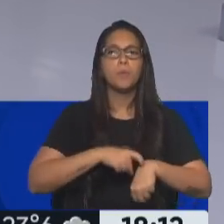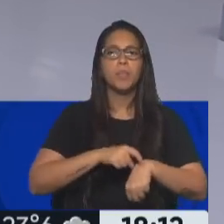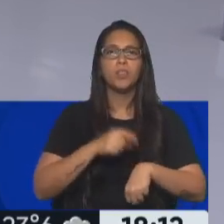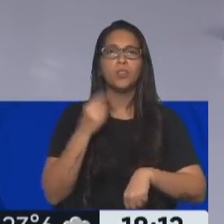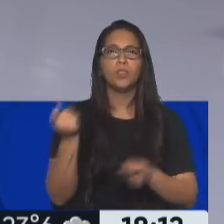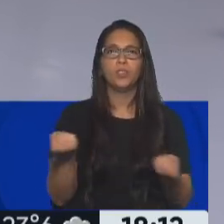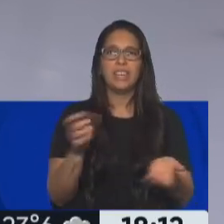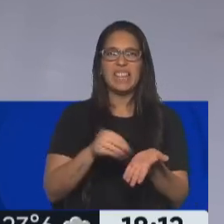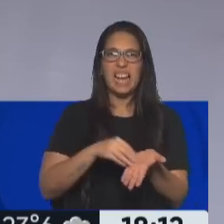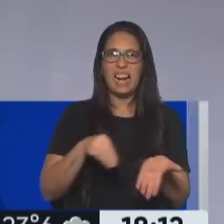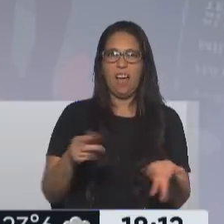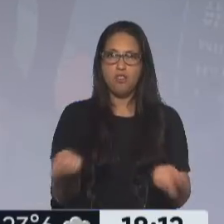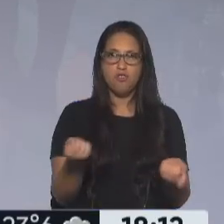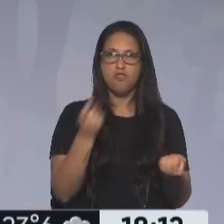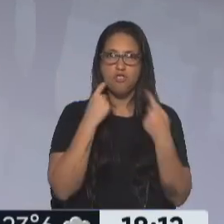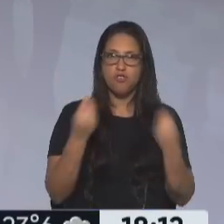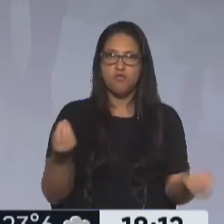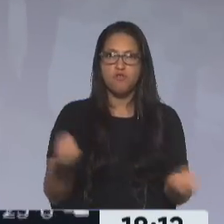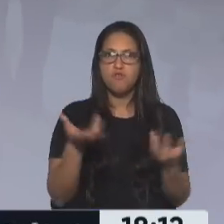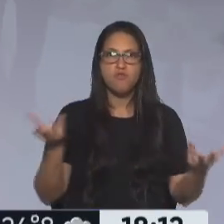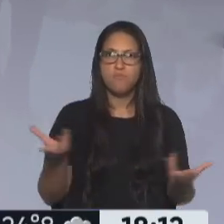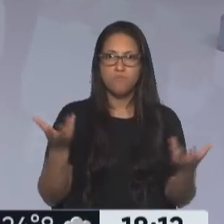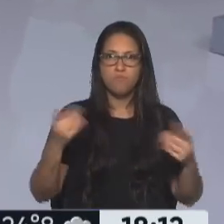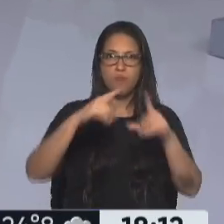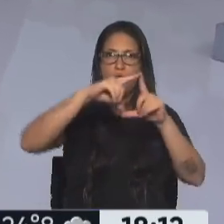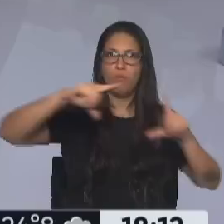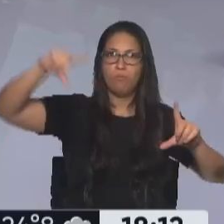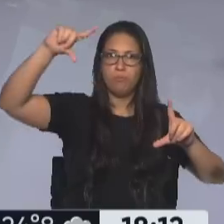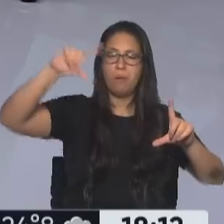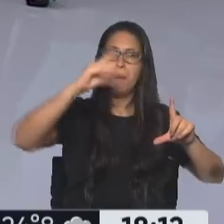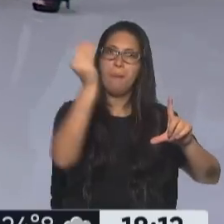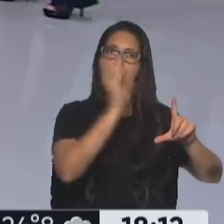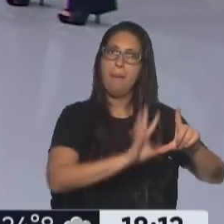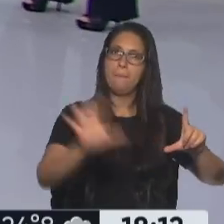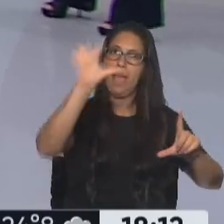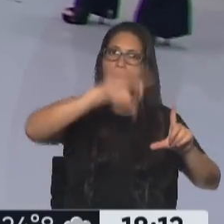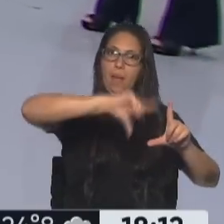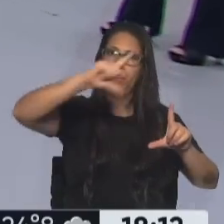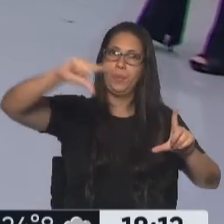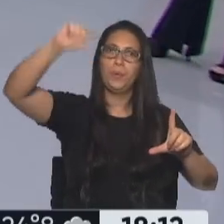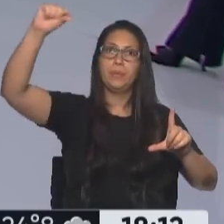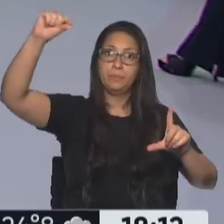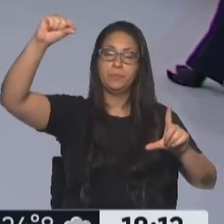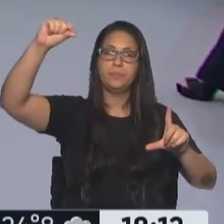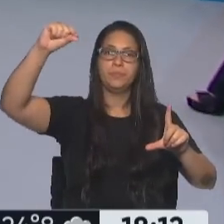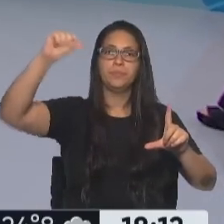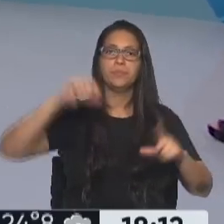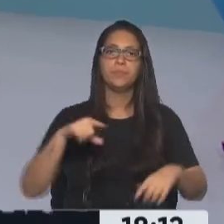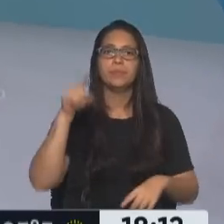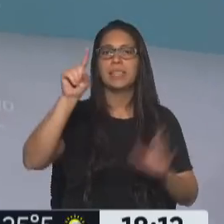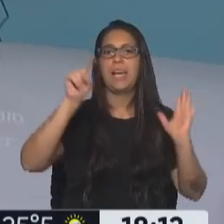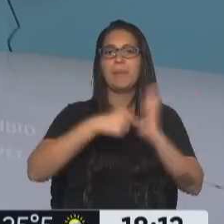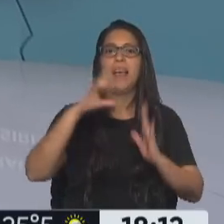territorio, de qué manera está controlada Siria, ¿no? Aquí tenemos el mapa, bueno, allí está por supuesto la